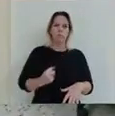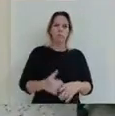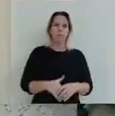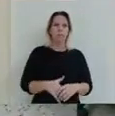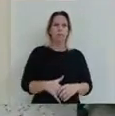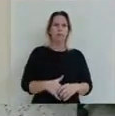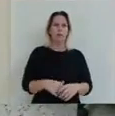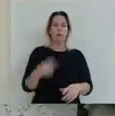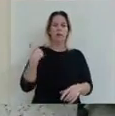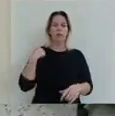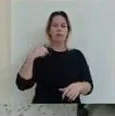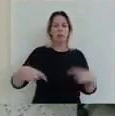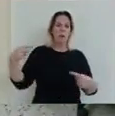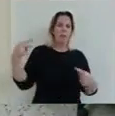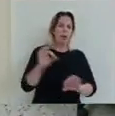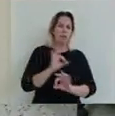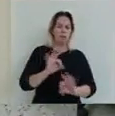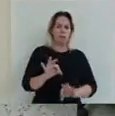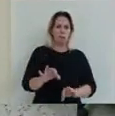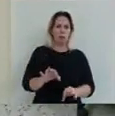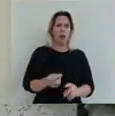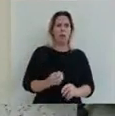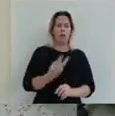pelea. Habían dos cuestiones,